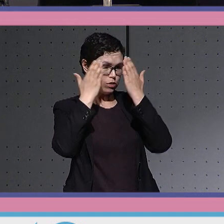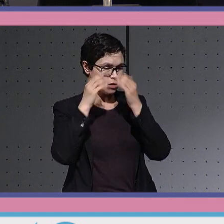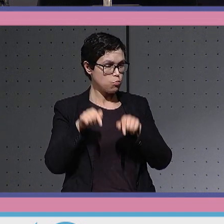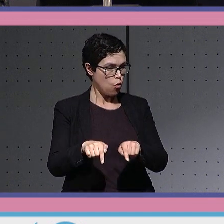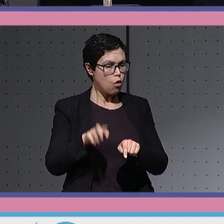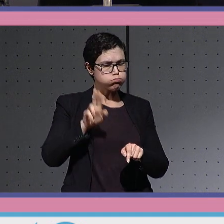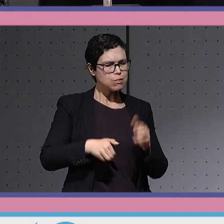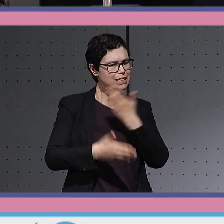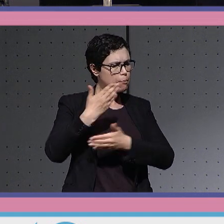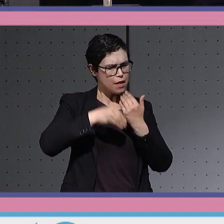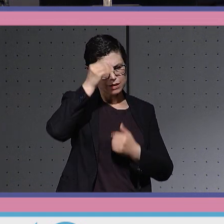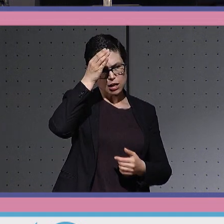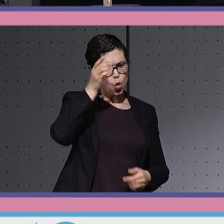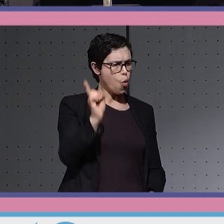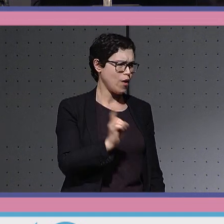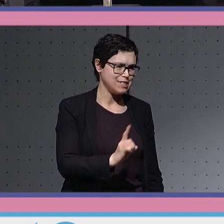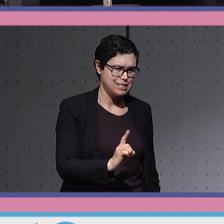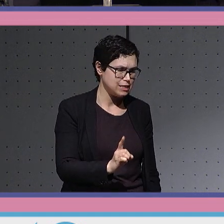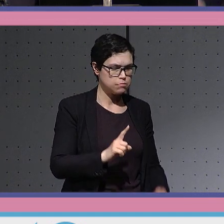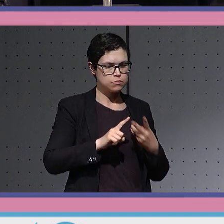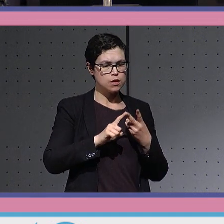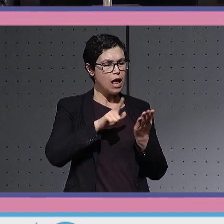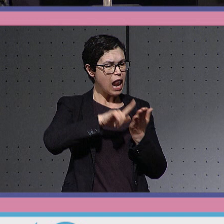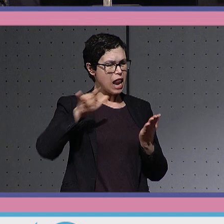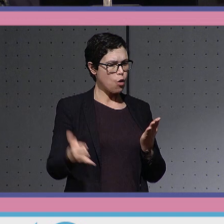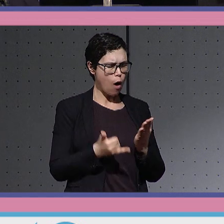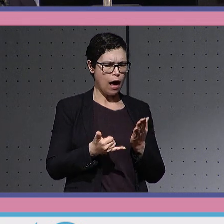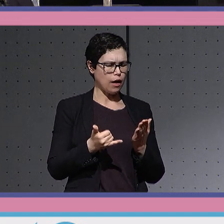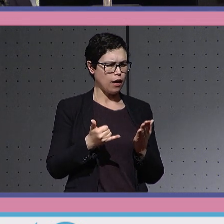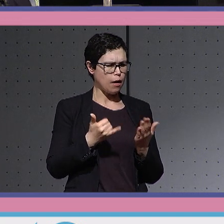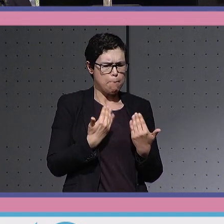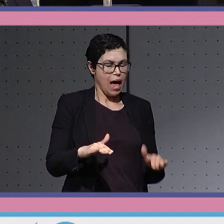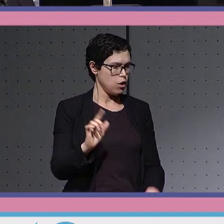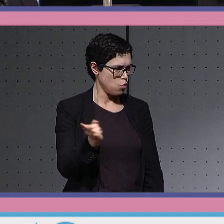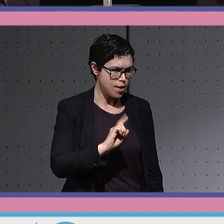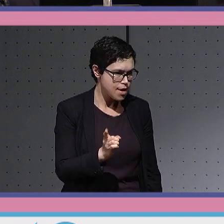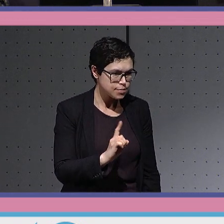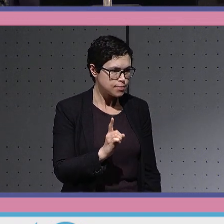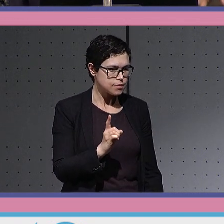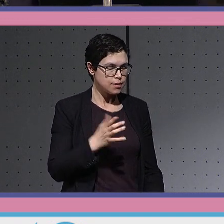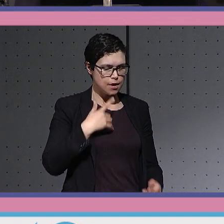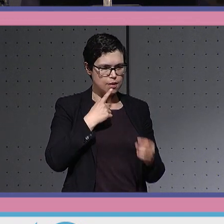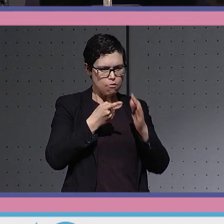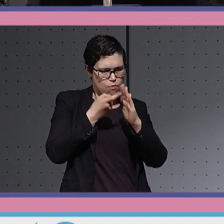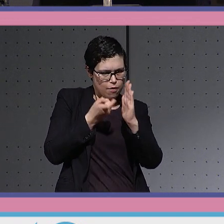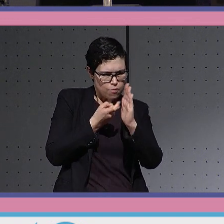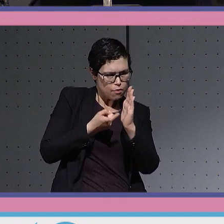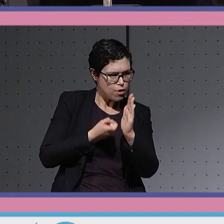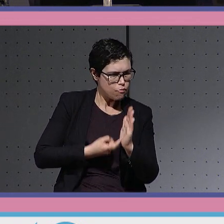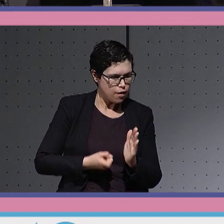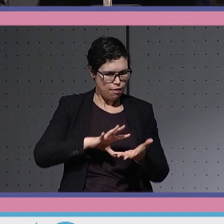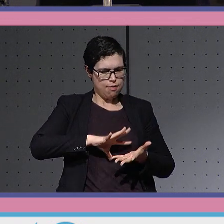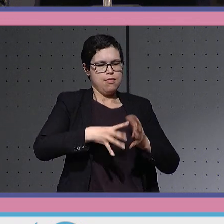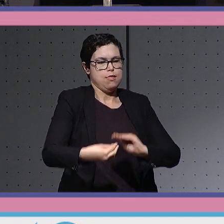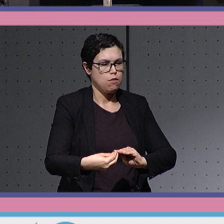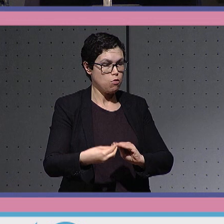discapacidad intelectual, que no existe deterioro del lenguaje, incluso podemos hacer, pues, dar alguna característica de su lenguaje, pues tiene un